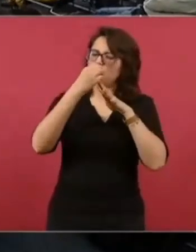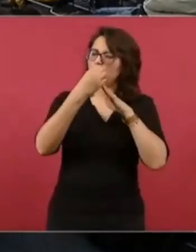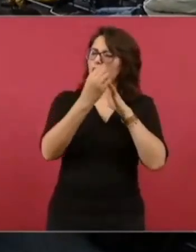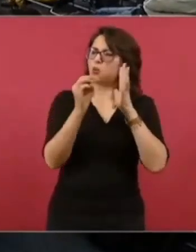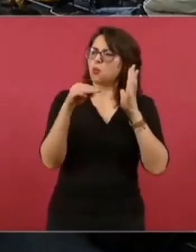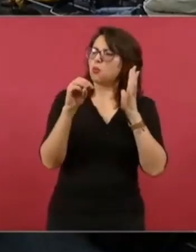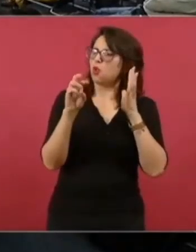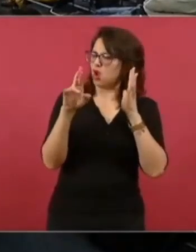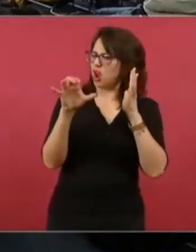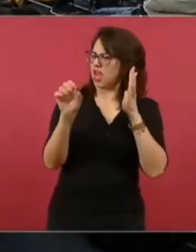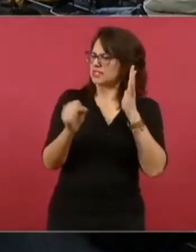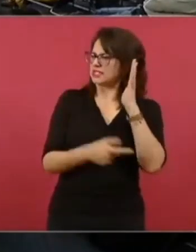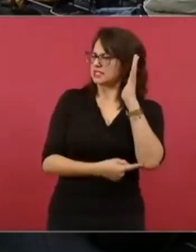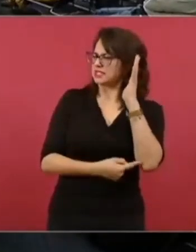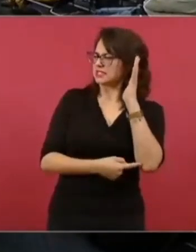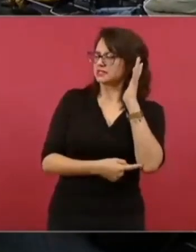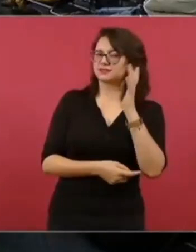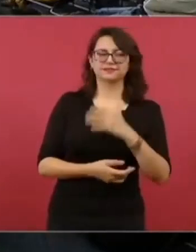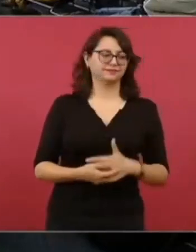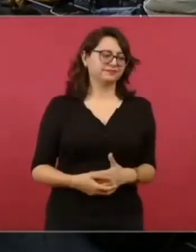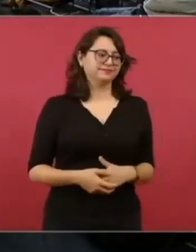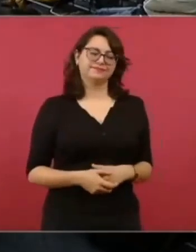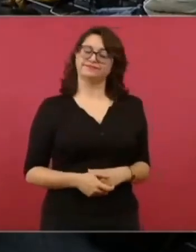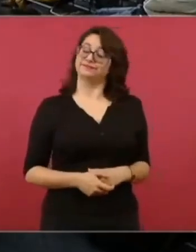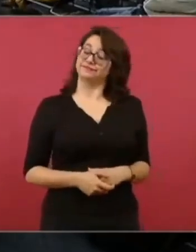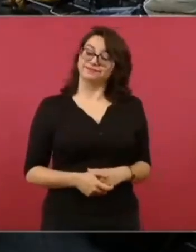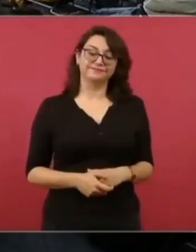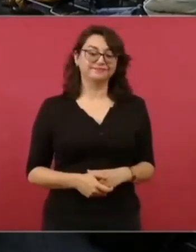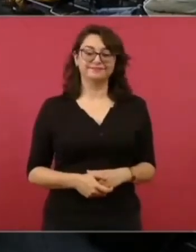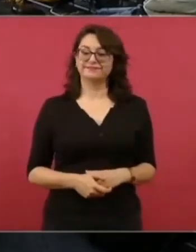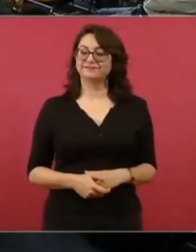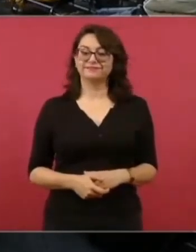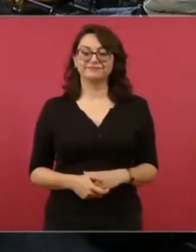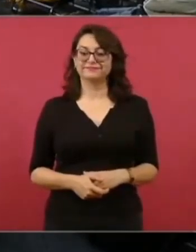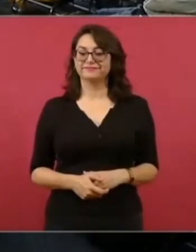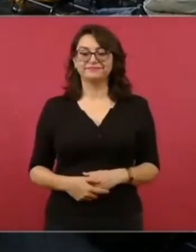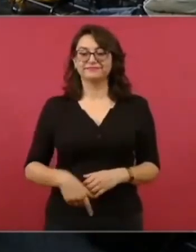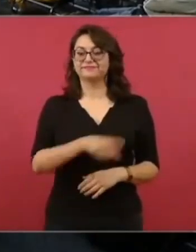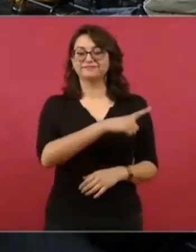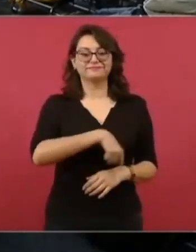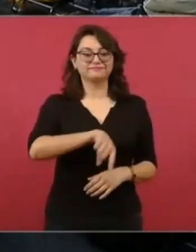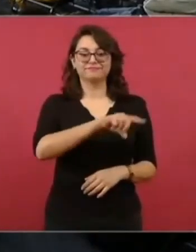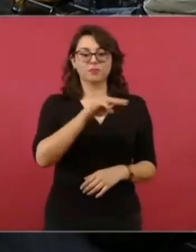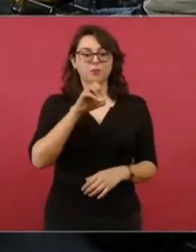Nada más que la gente se da cuenta de todo. Bueno, adelante.